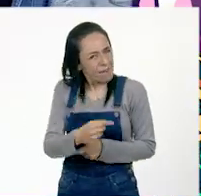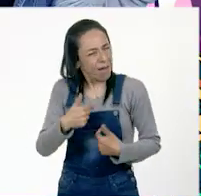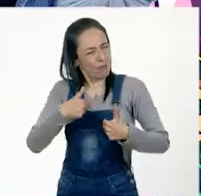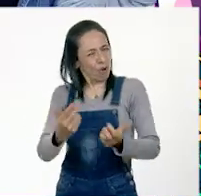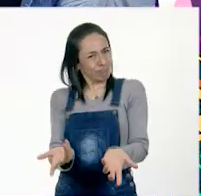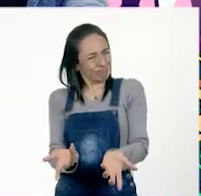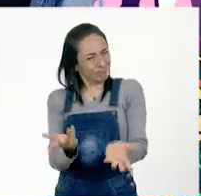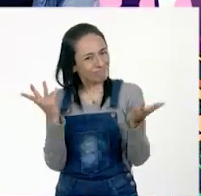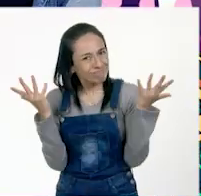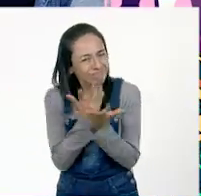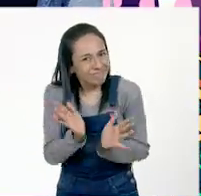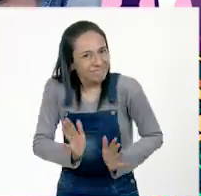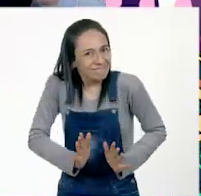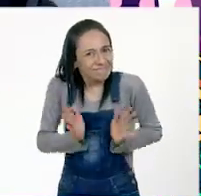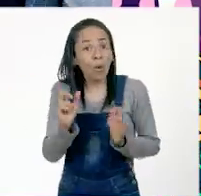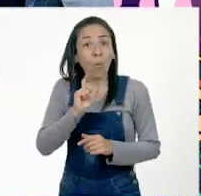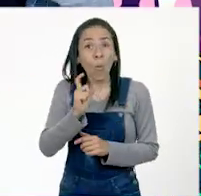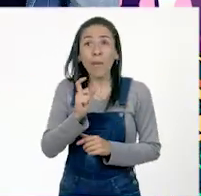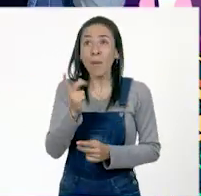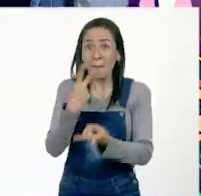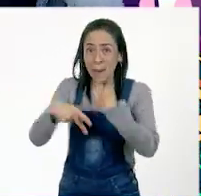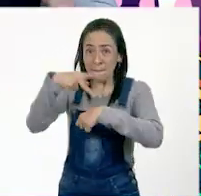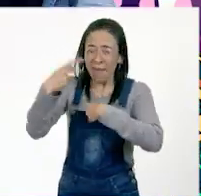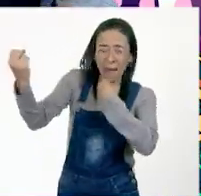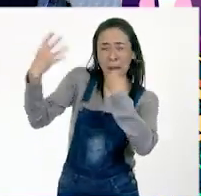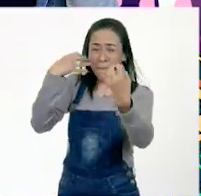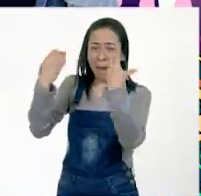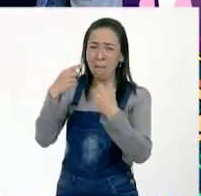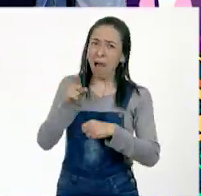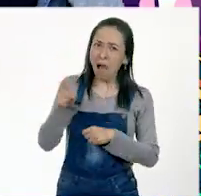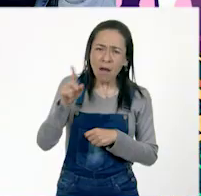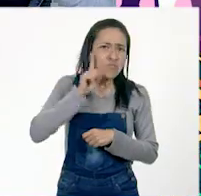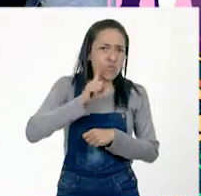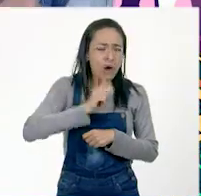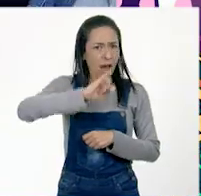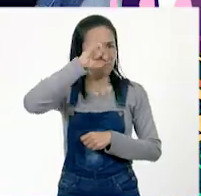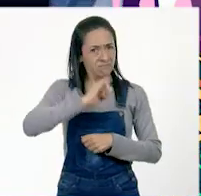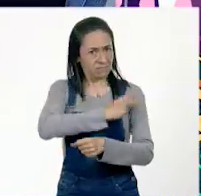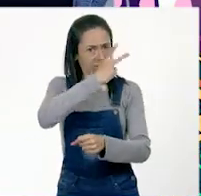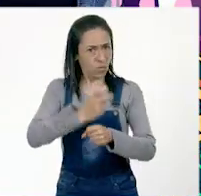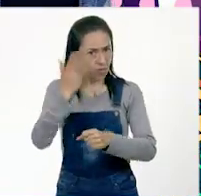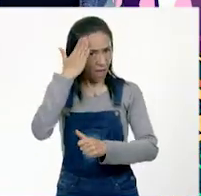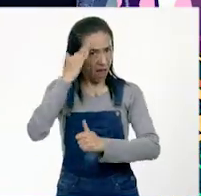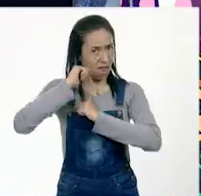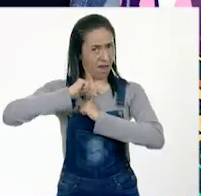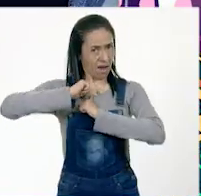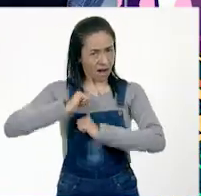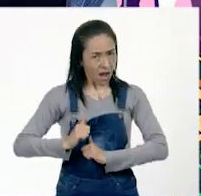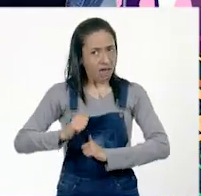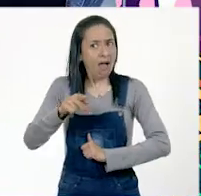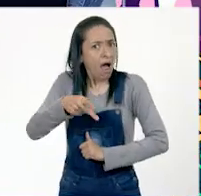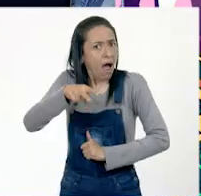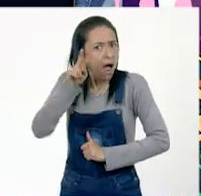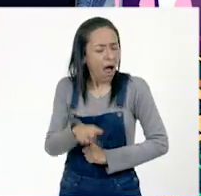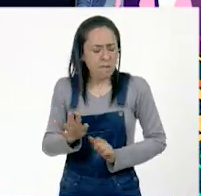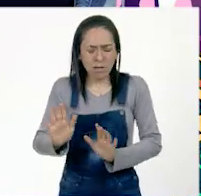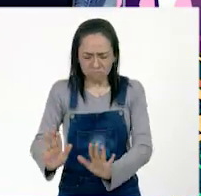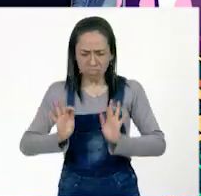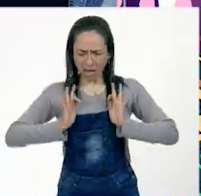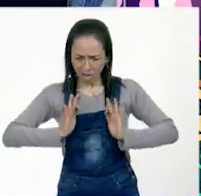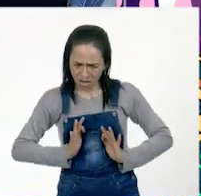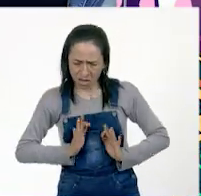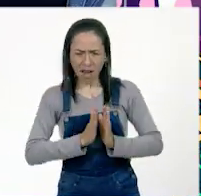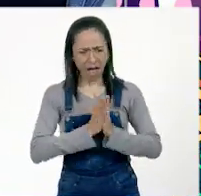manual tranquilamente. Nunca perdió el interés por entender lo que sucedía. Esa es una habilidad